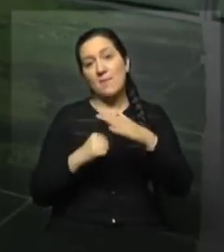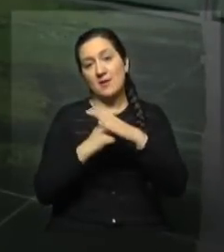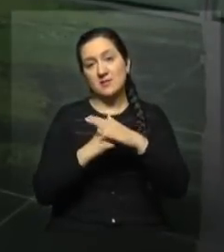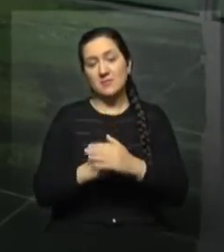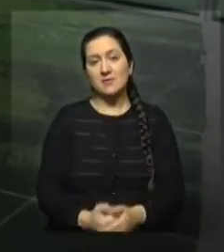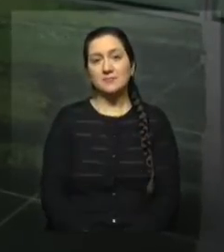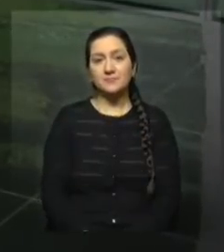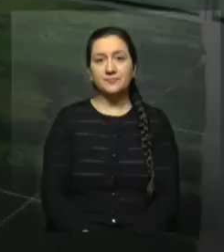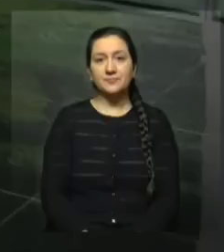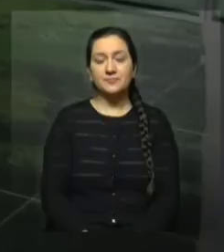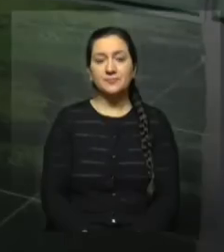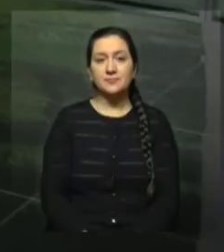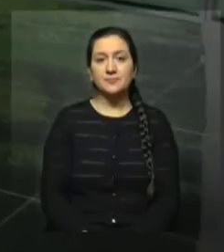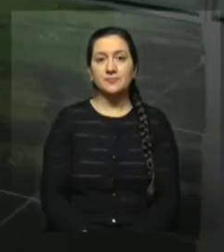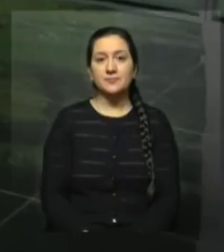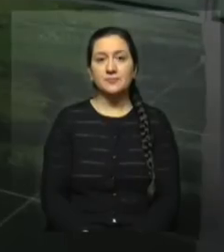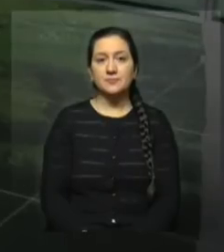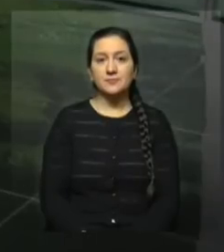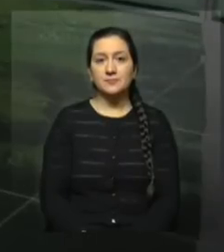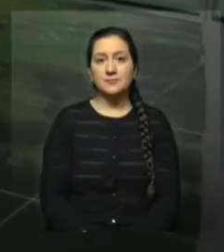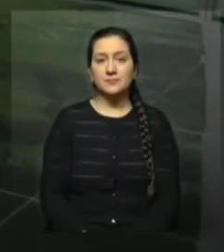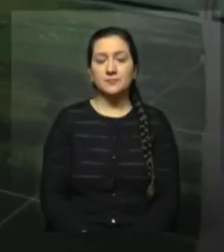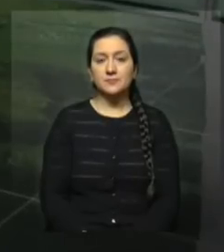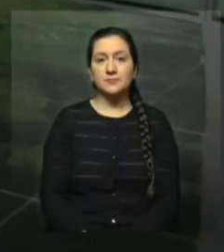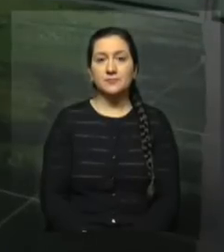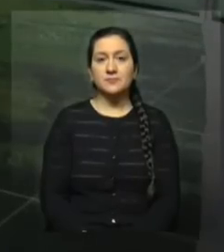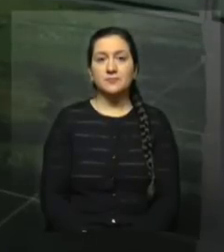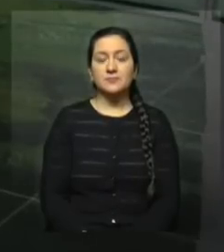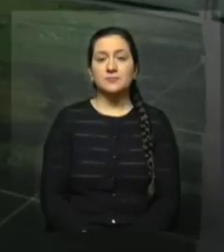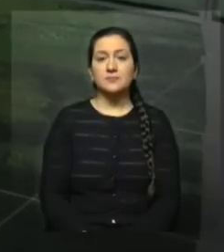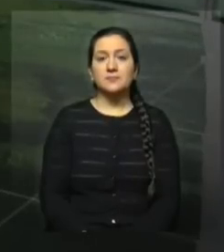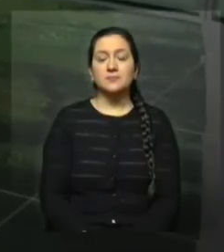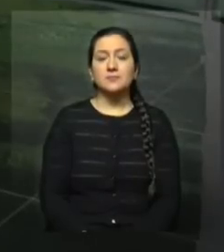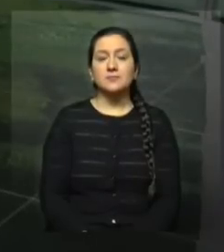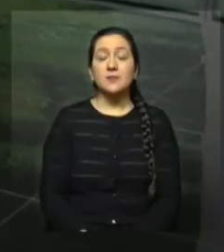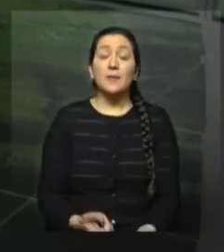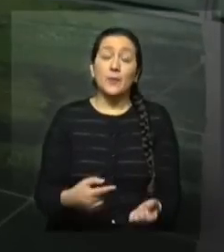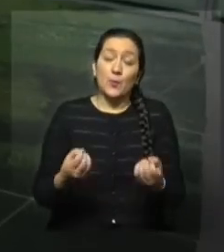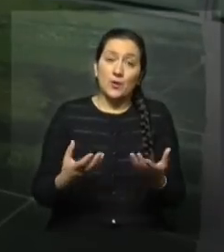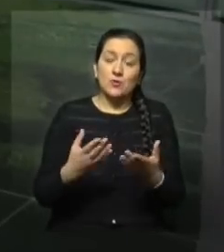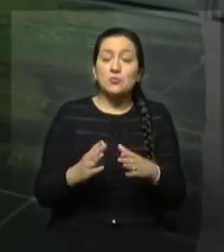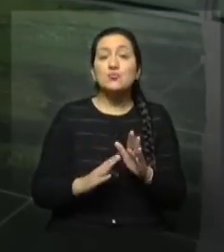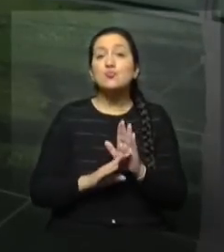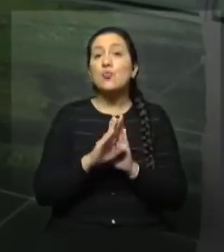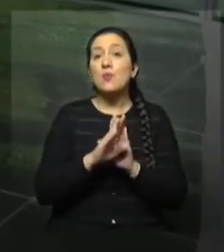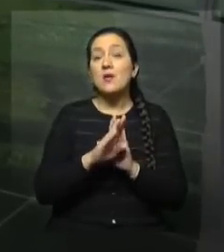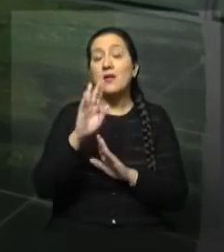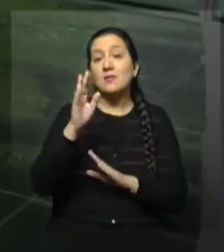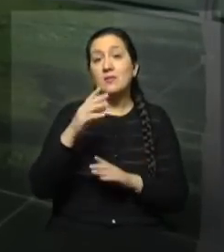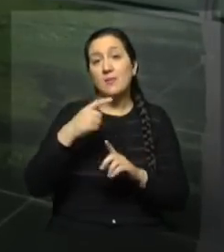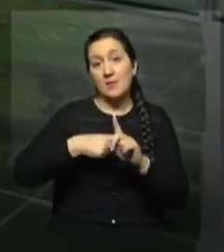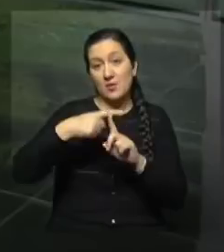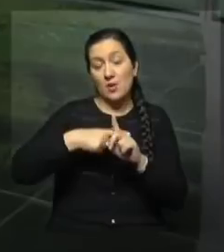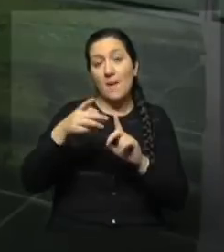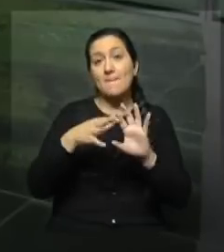extremas más bajas aún más bajas aún exactamente martes El gato negro Pero bueno sube la temperatura de cara